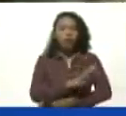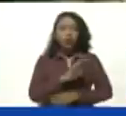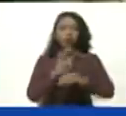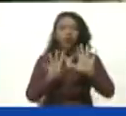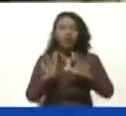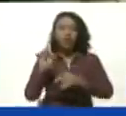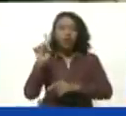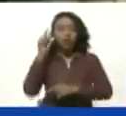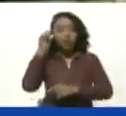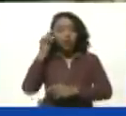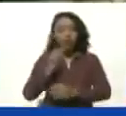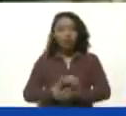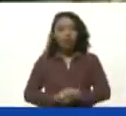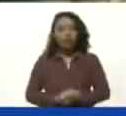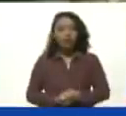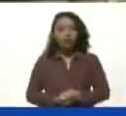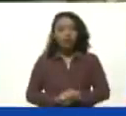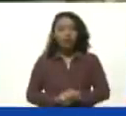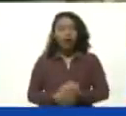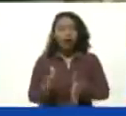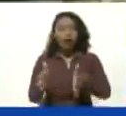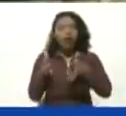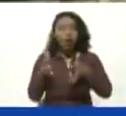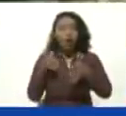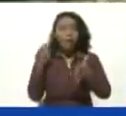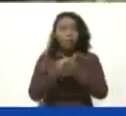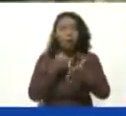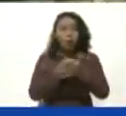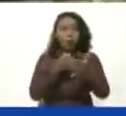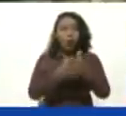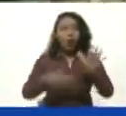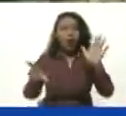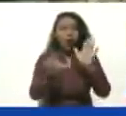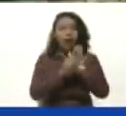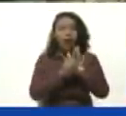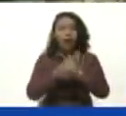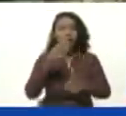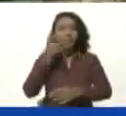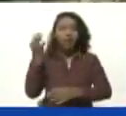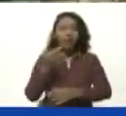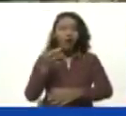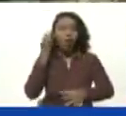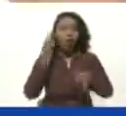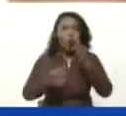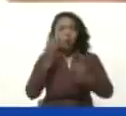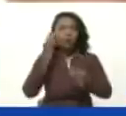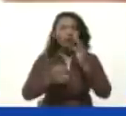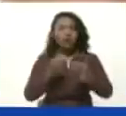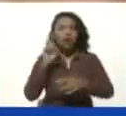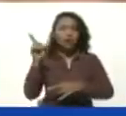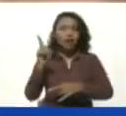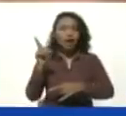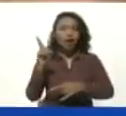491 días, ganando la batalla legal de la verdad y de la justicia en Cabo Verde.